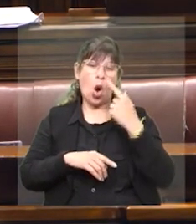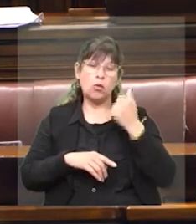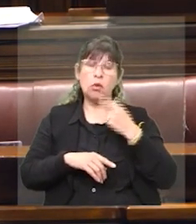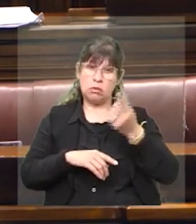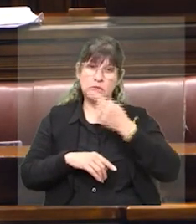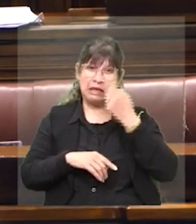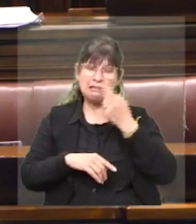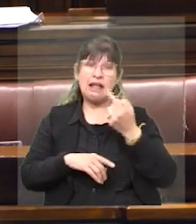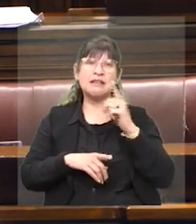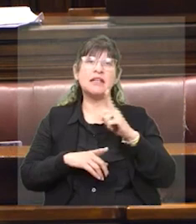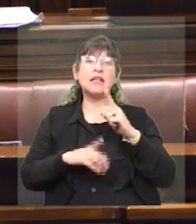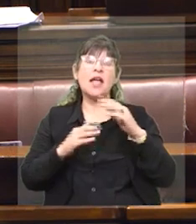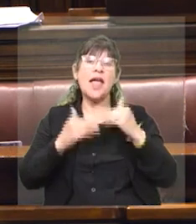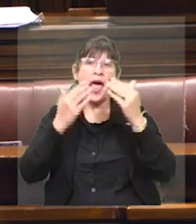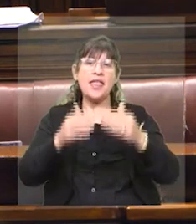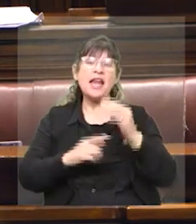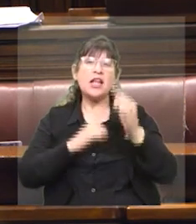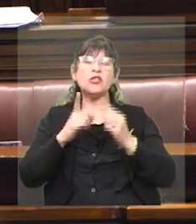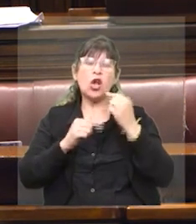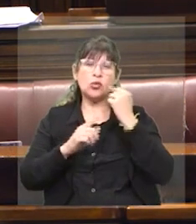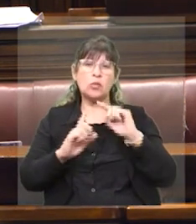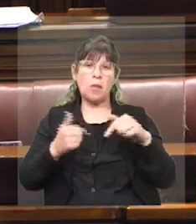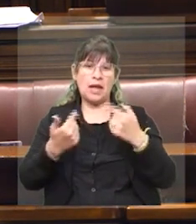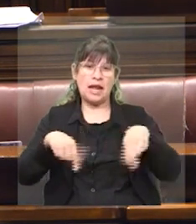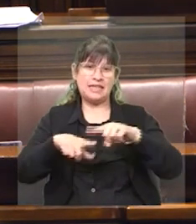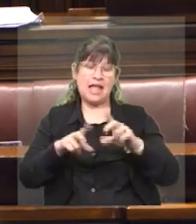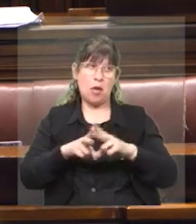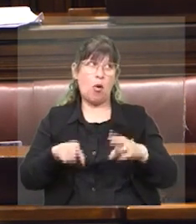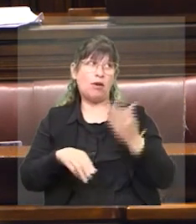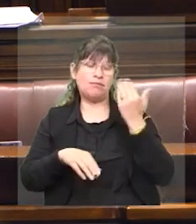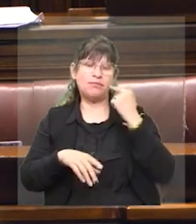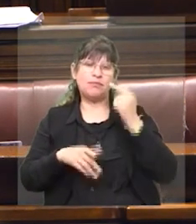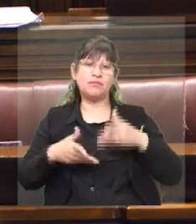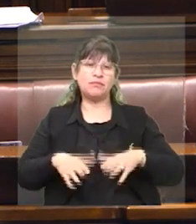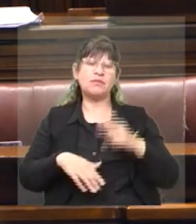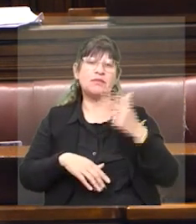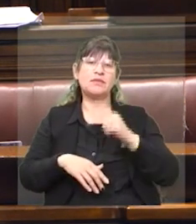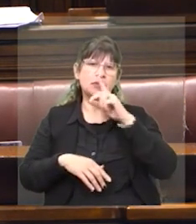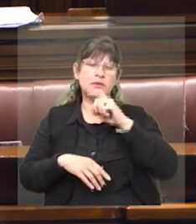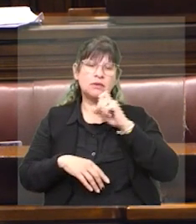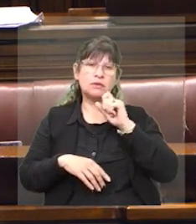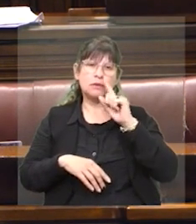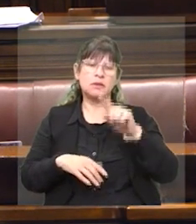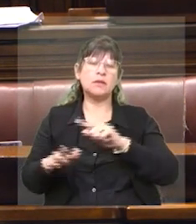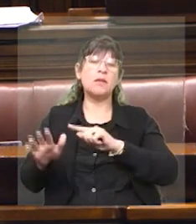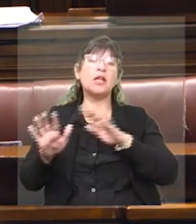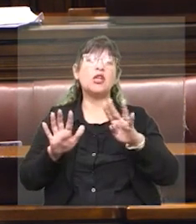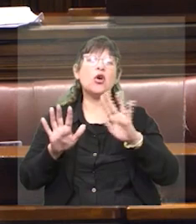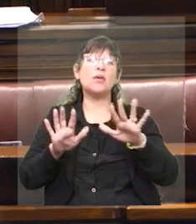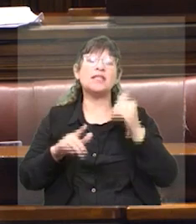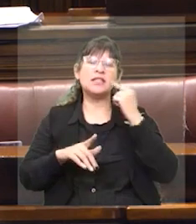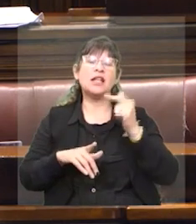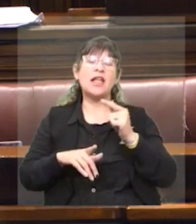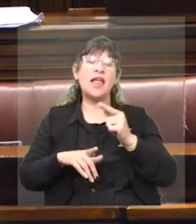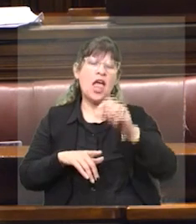interesante y adelantado en algunos lutros para su época nació el 13 de marzo de 1910 en Florida y